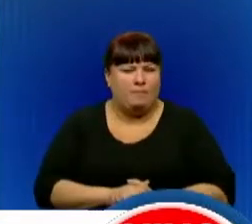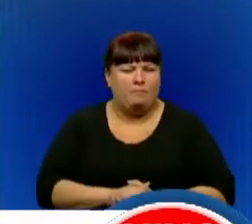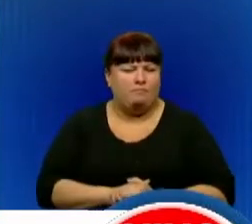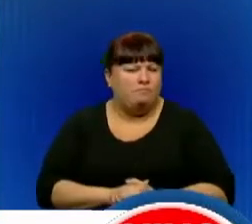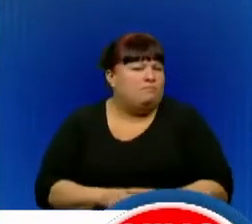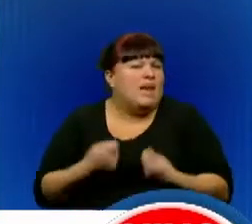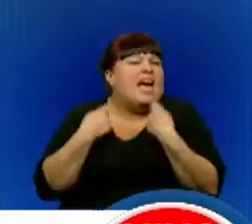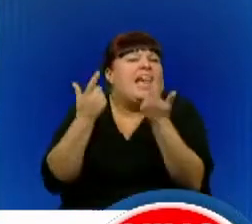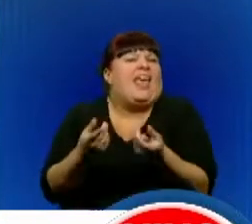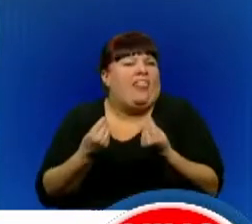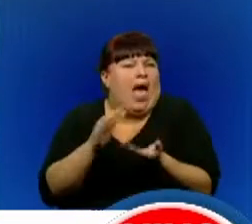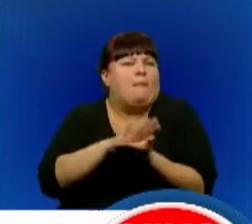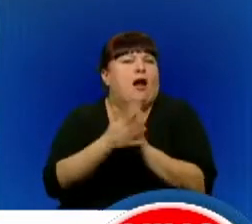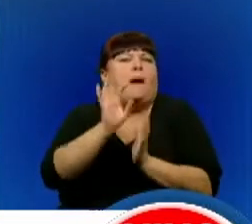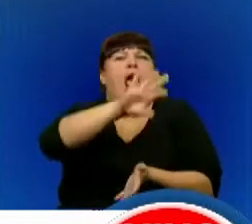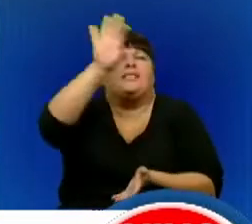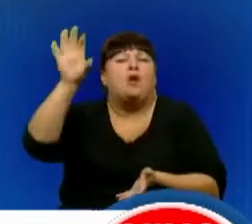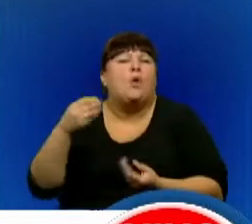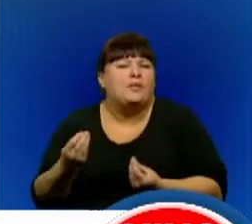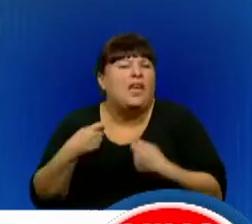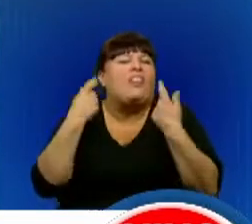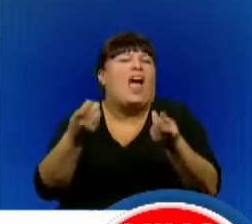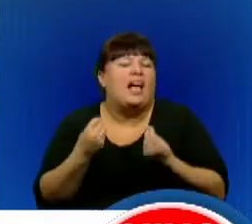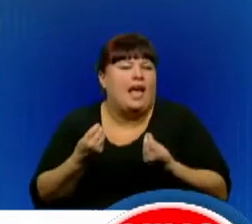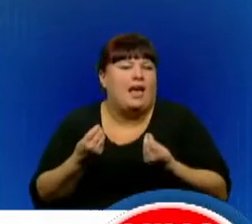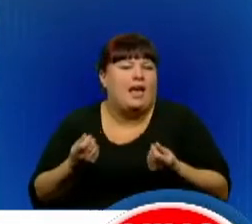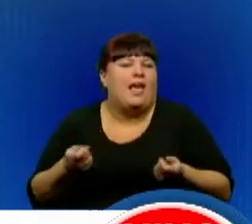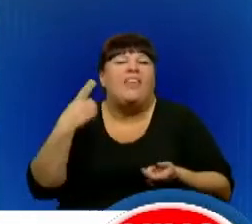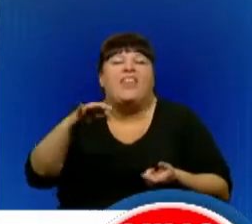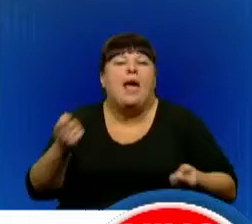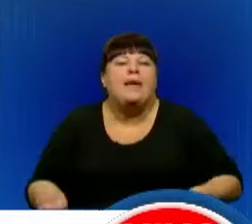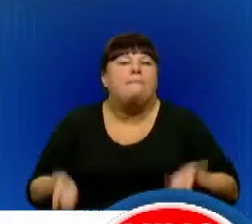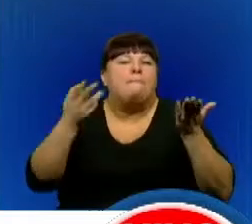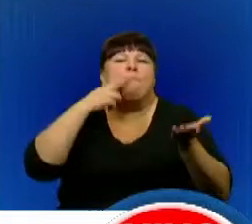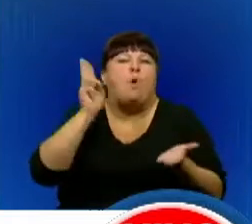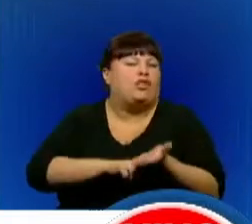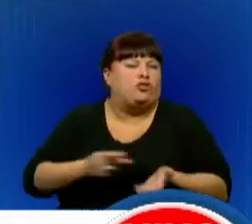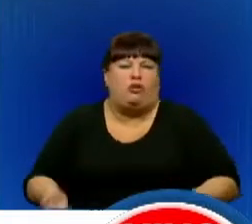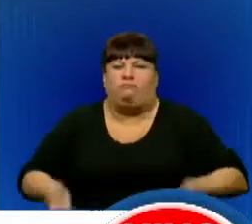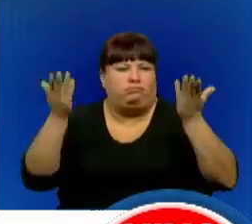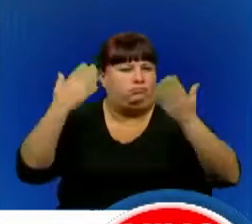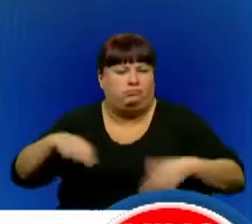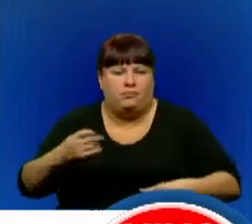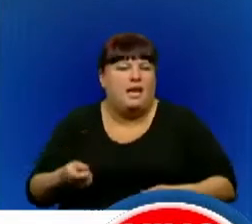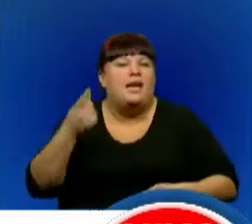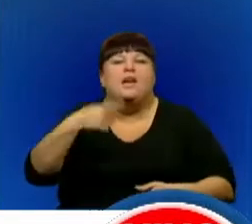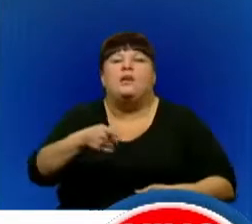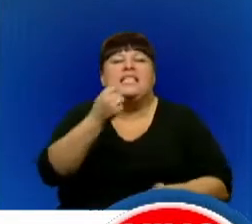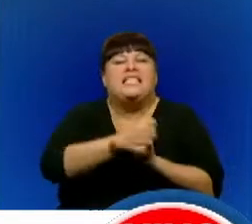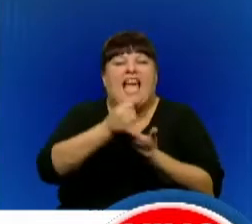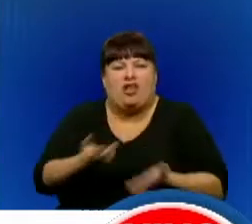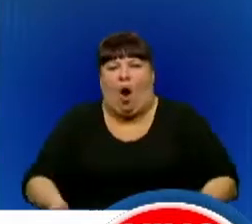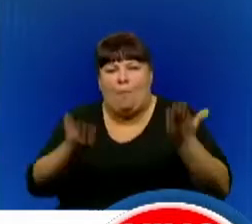se le entrega a cambio a las provincias? Aumenten impuestos distorsivos, suban